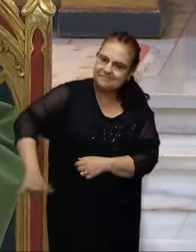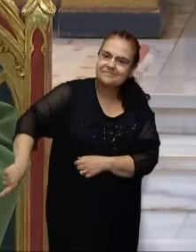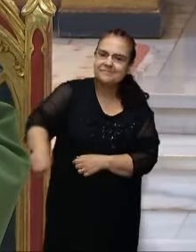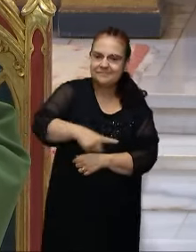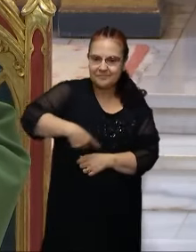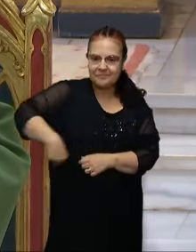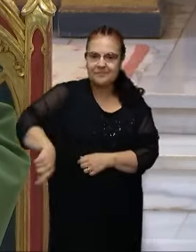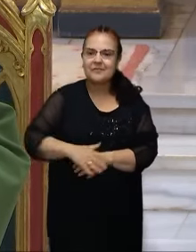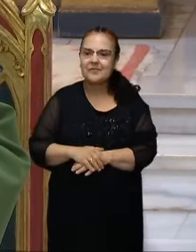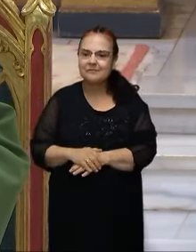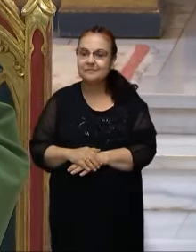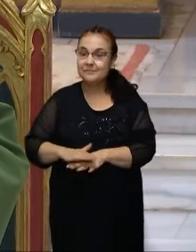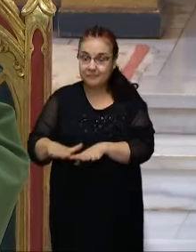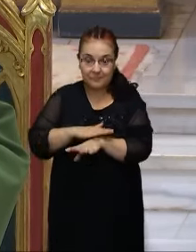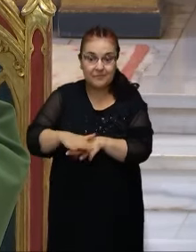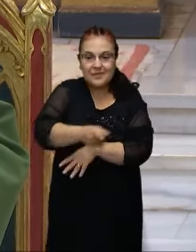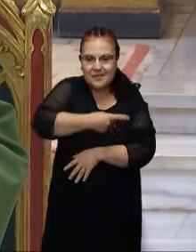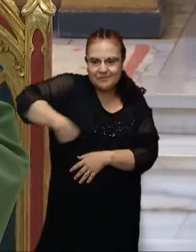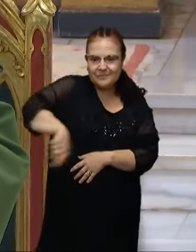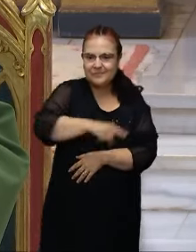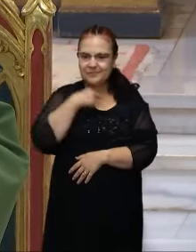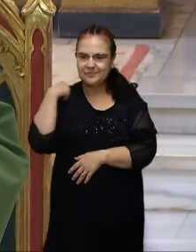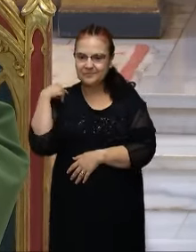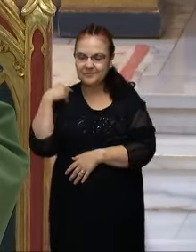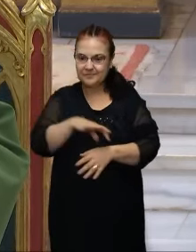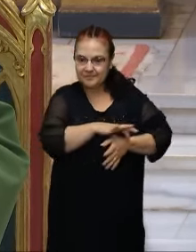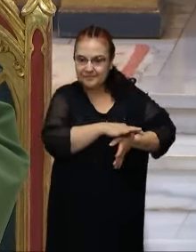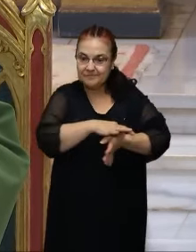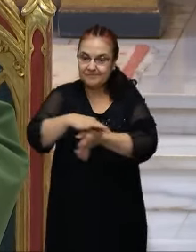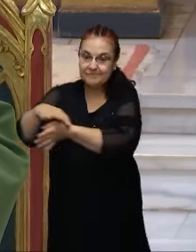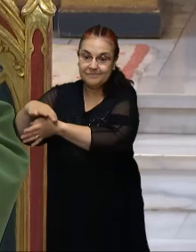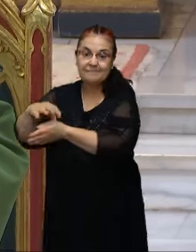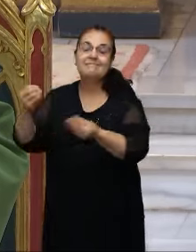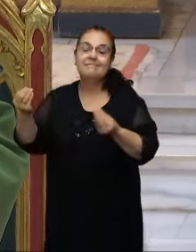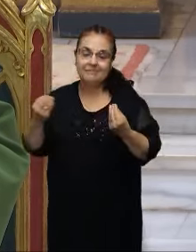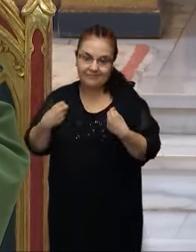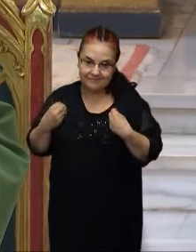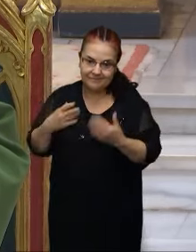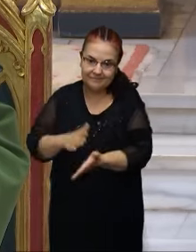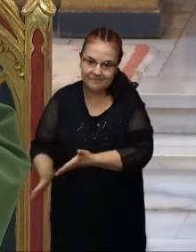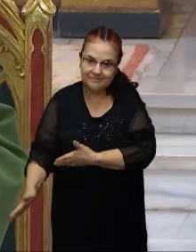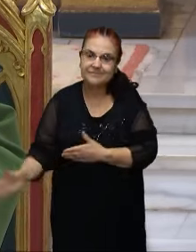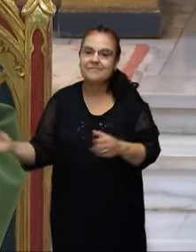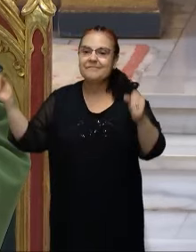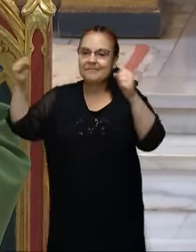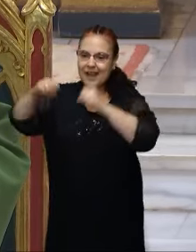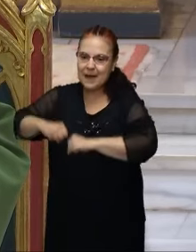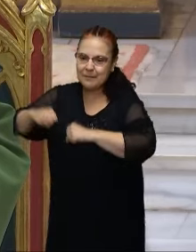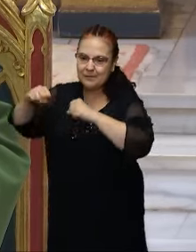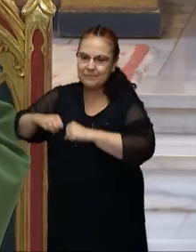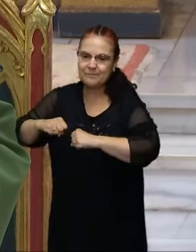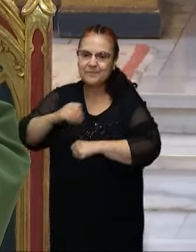tenga misericordia de nosotros, perdone nuestros pecados y nos lleve a la vida